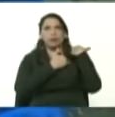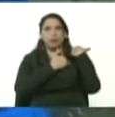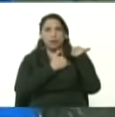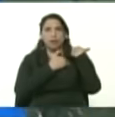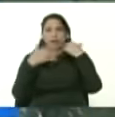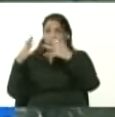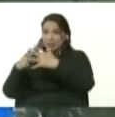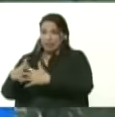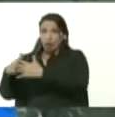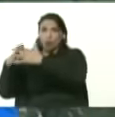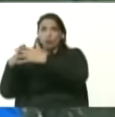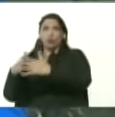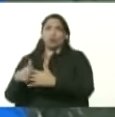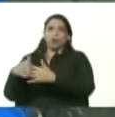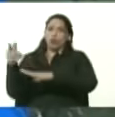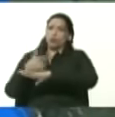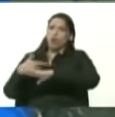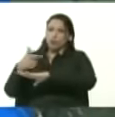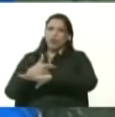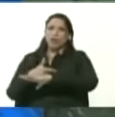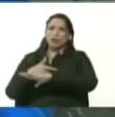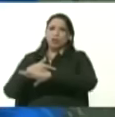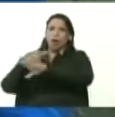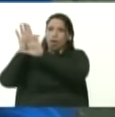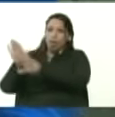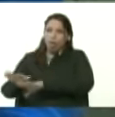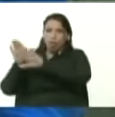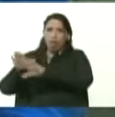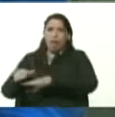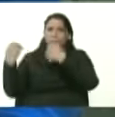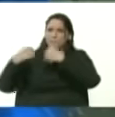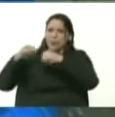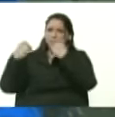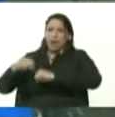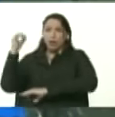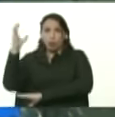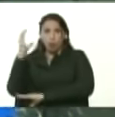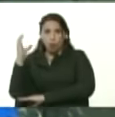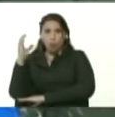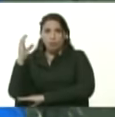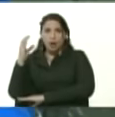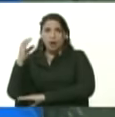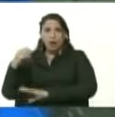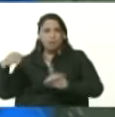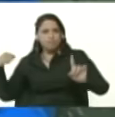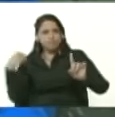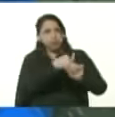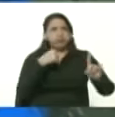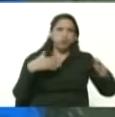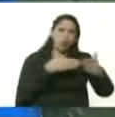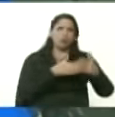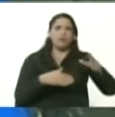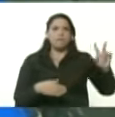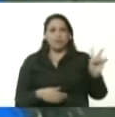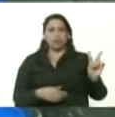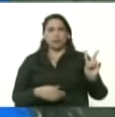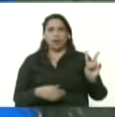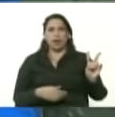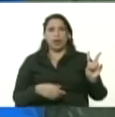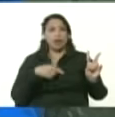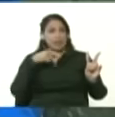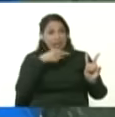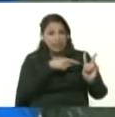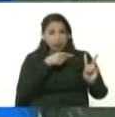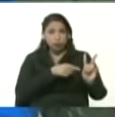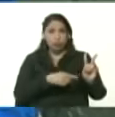Estados Unidos y sus satélites regionales preparan desde Colombia una agresión contra Venezuela, poniendo en riesgo la